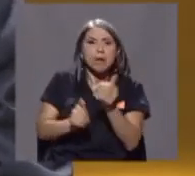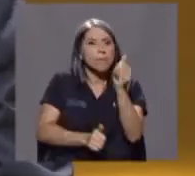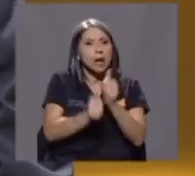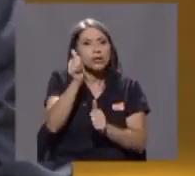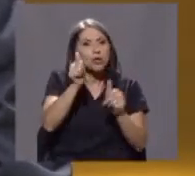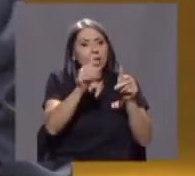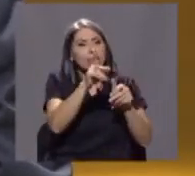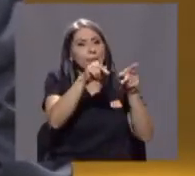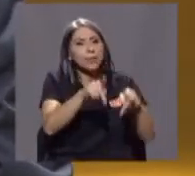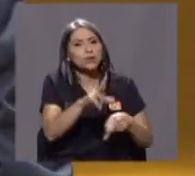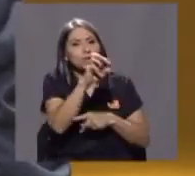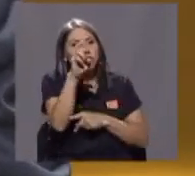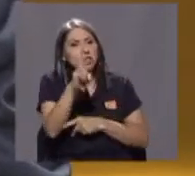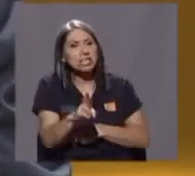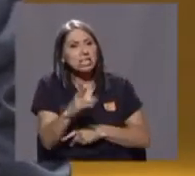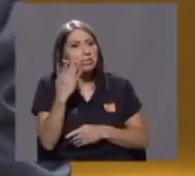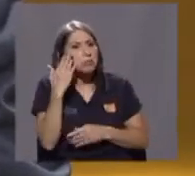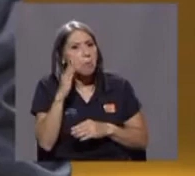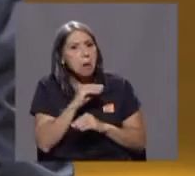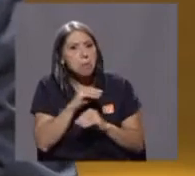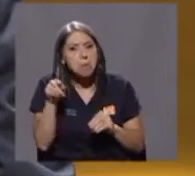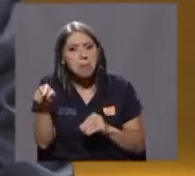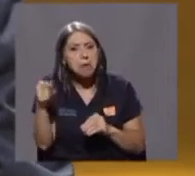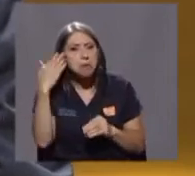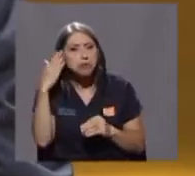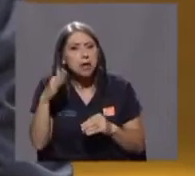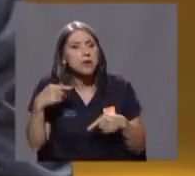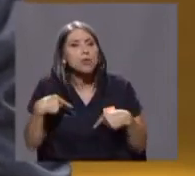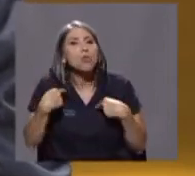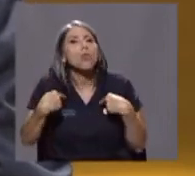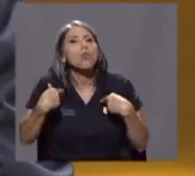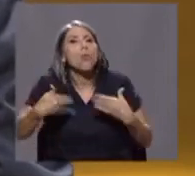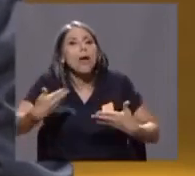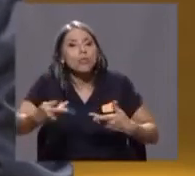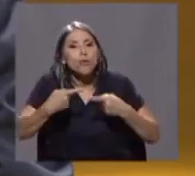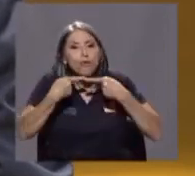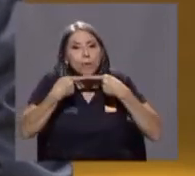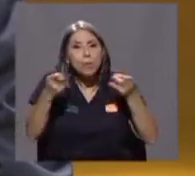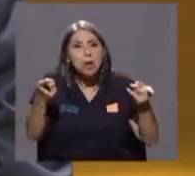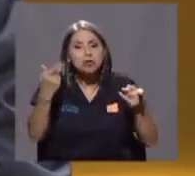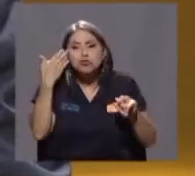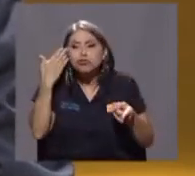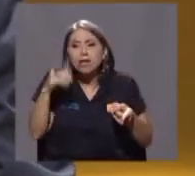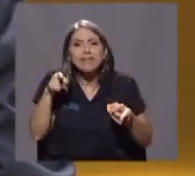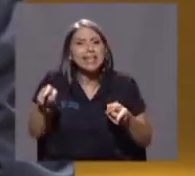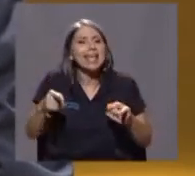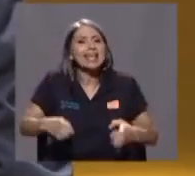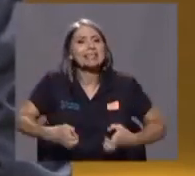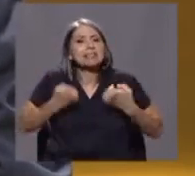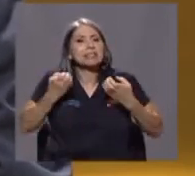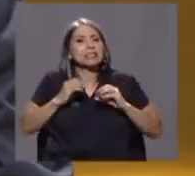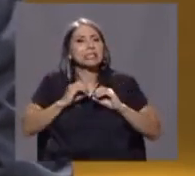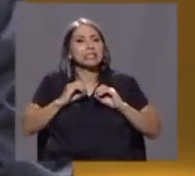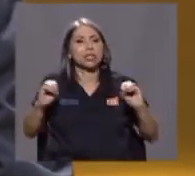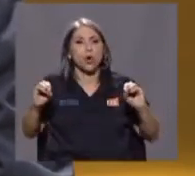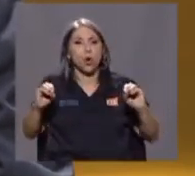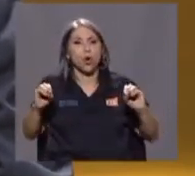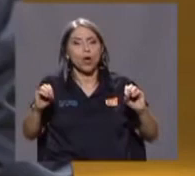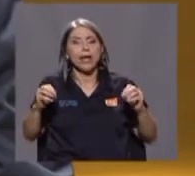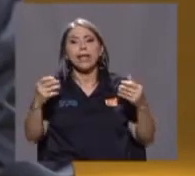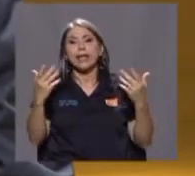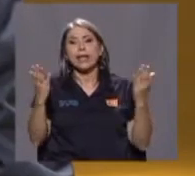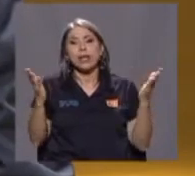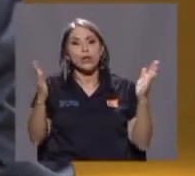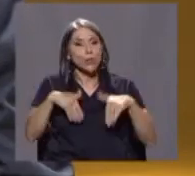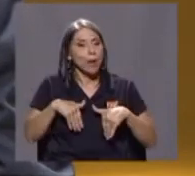desconoce siquiera cuándo fue promulgada y siquiera que existió, y mucho menos